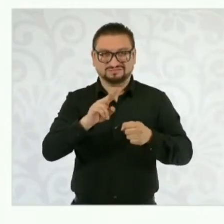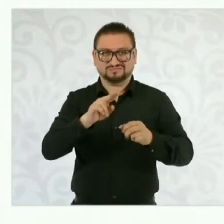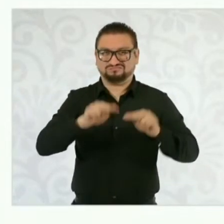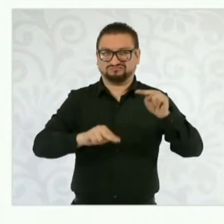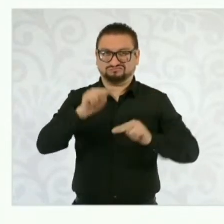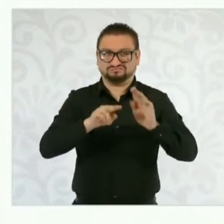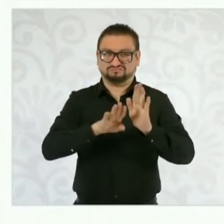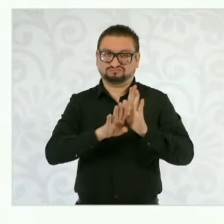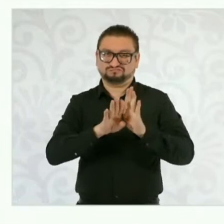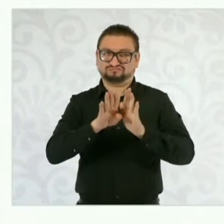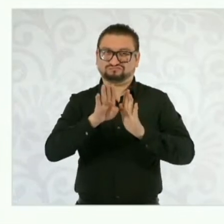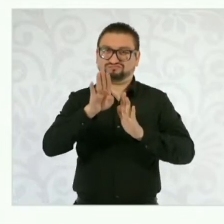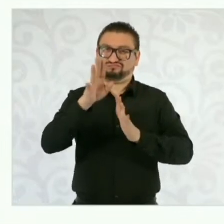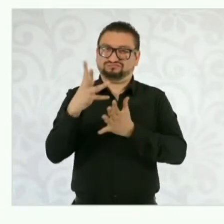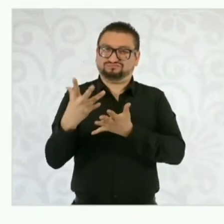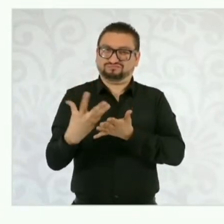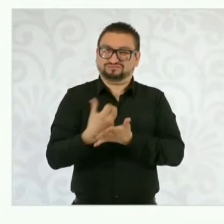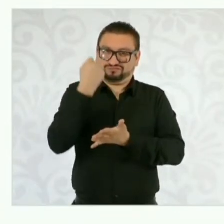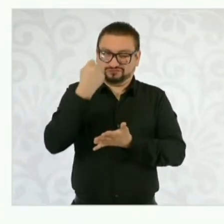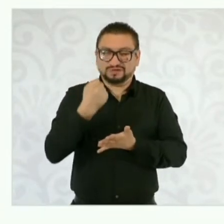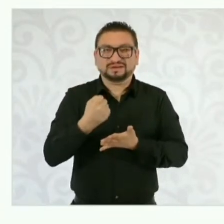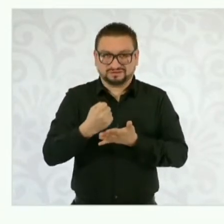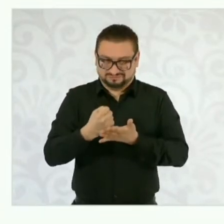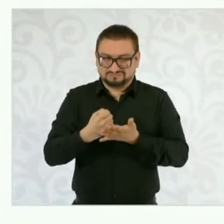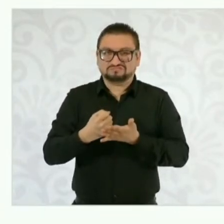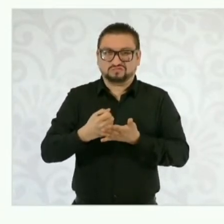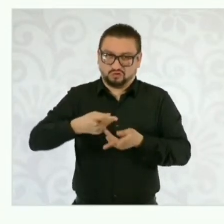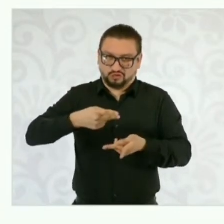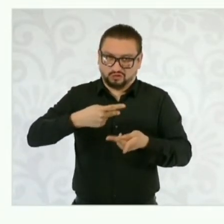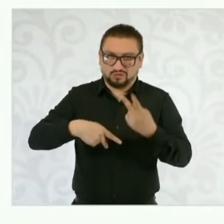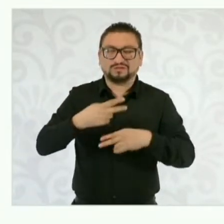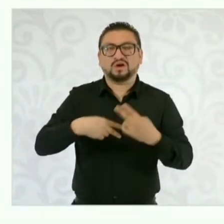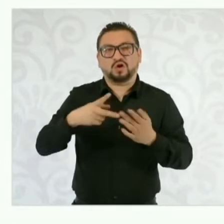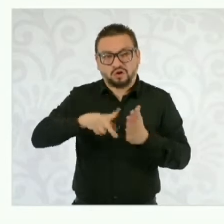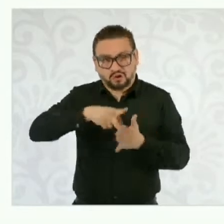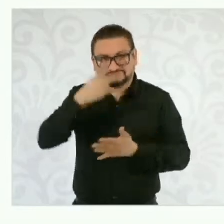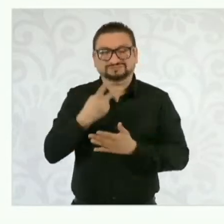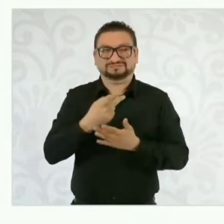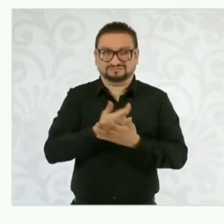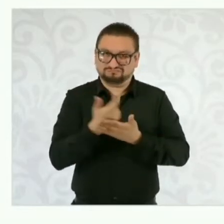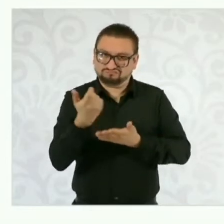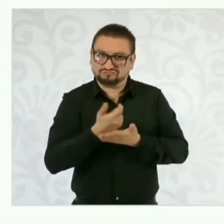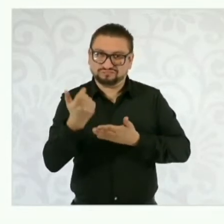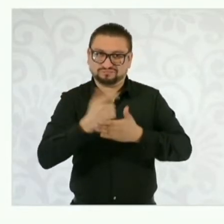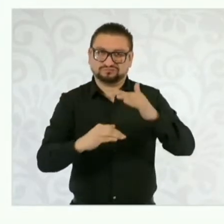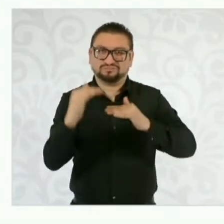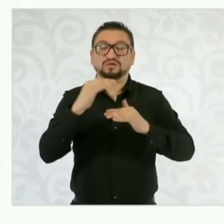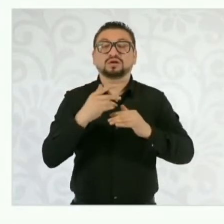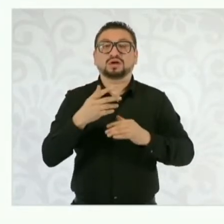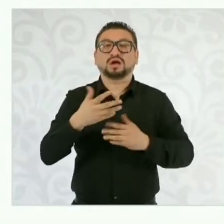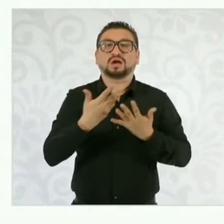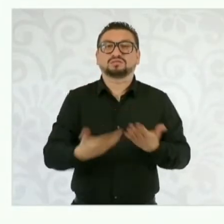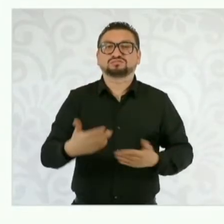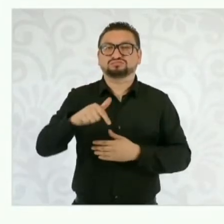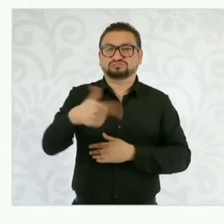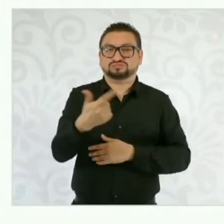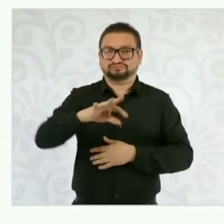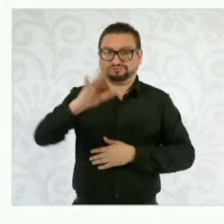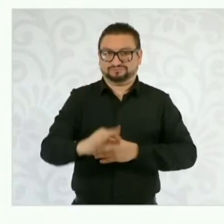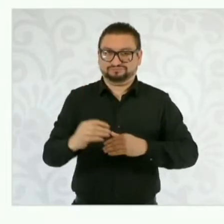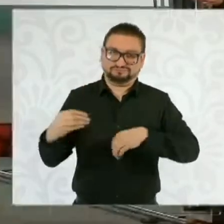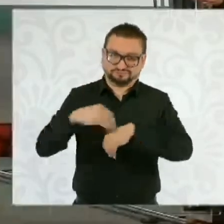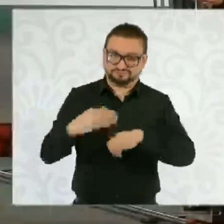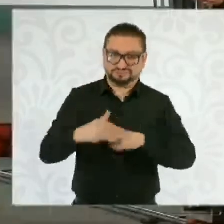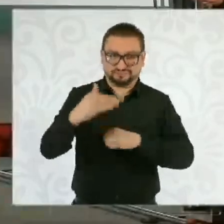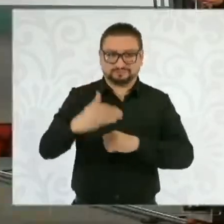justamente de esa recuperación de la cual se está formando parte con este aumento salarial del 12%. Y